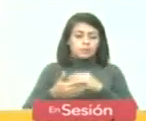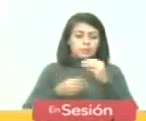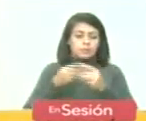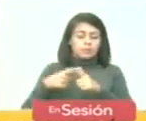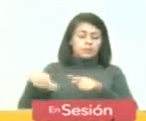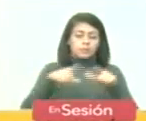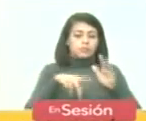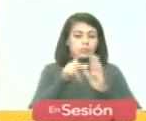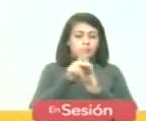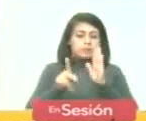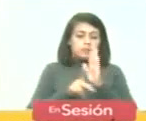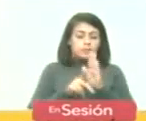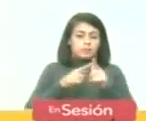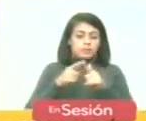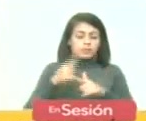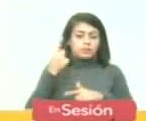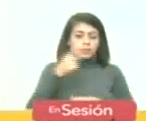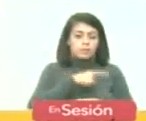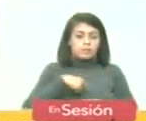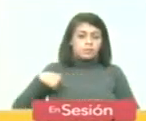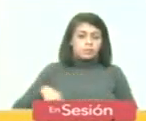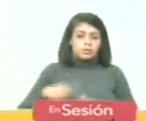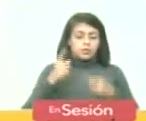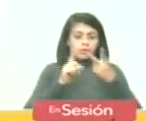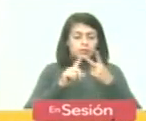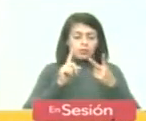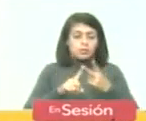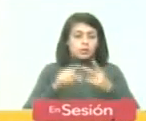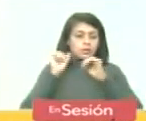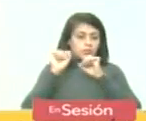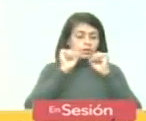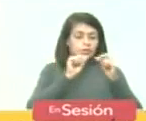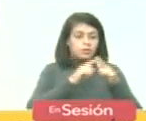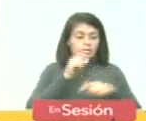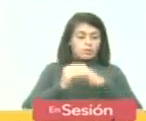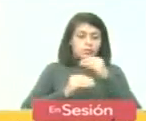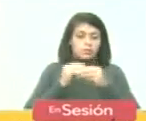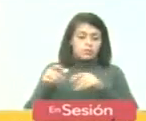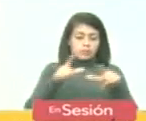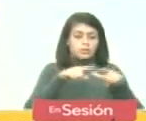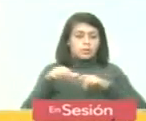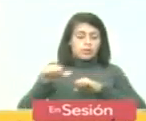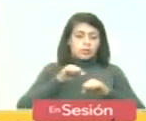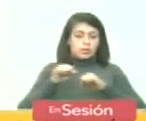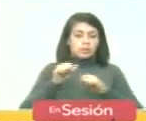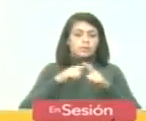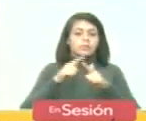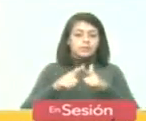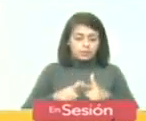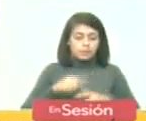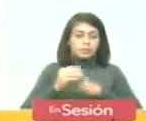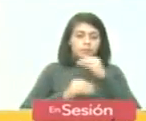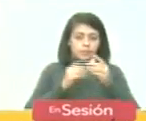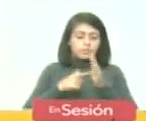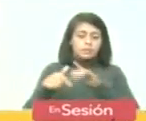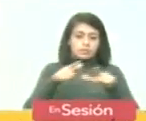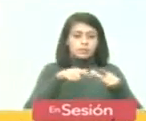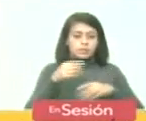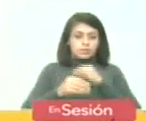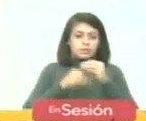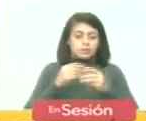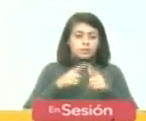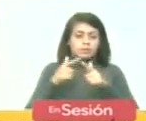bajo el principio de una sola China. Segundo, rechazar las graves actuaciones del gobierno de los Estados Unidos en